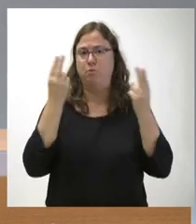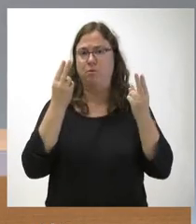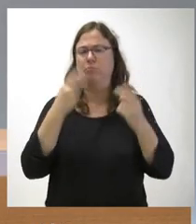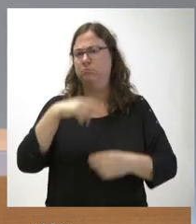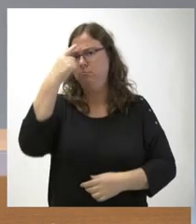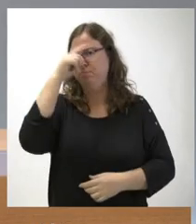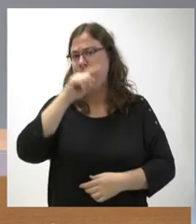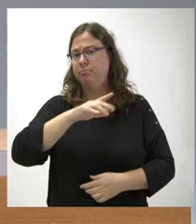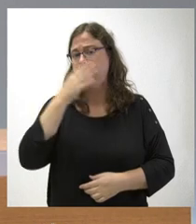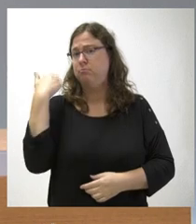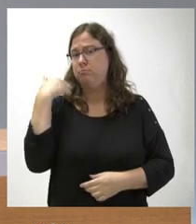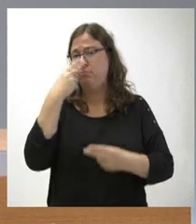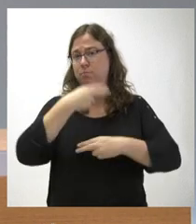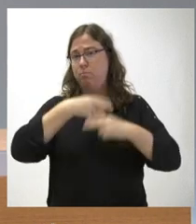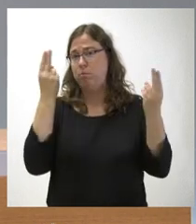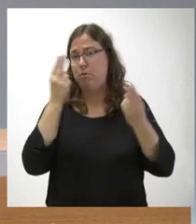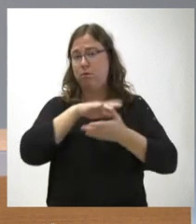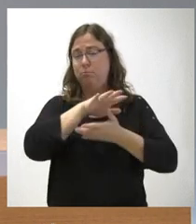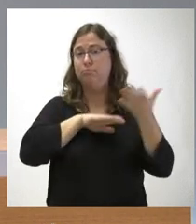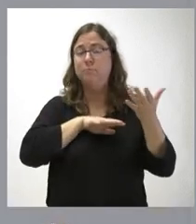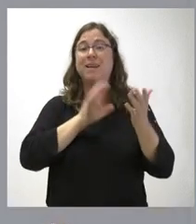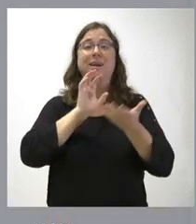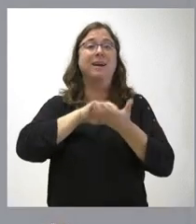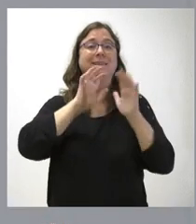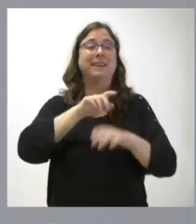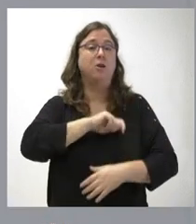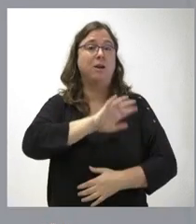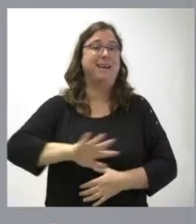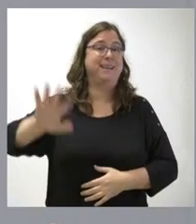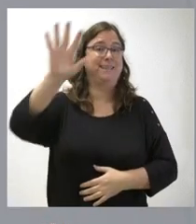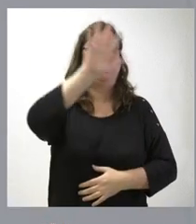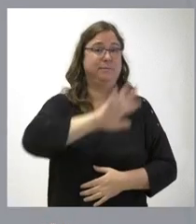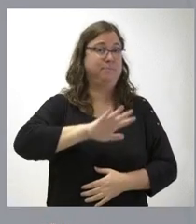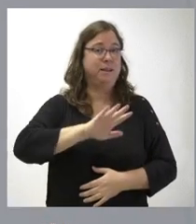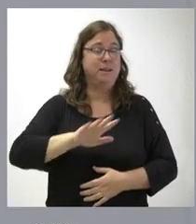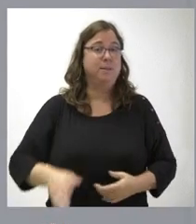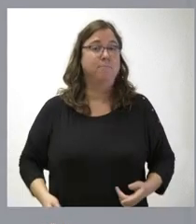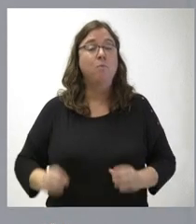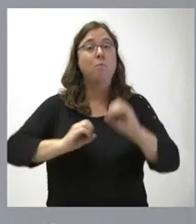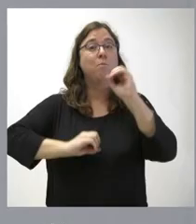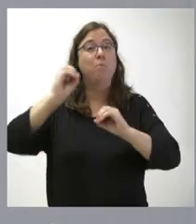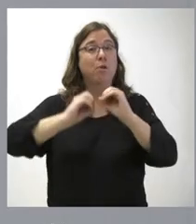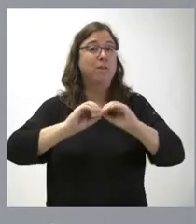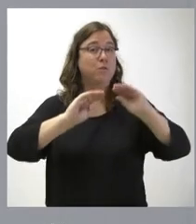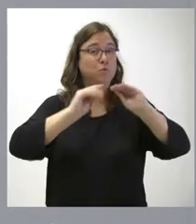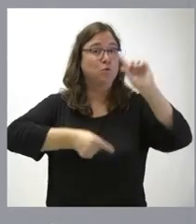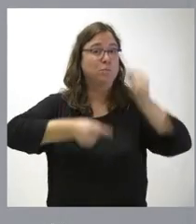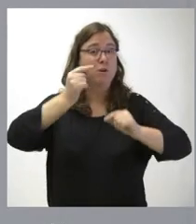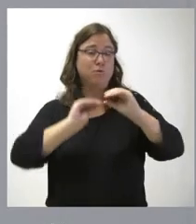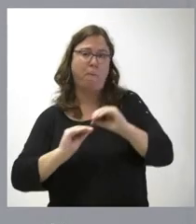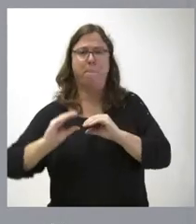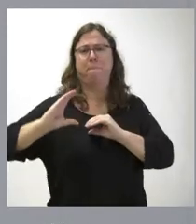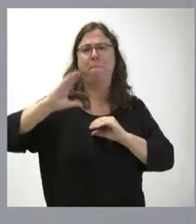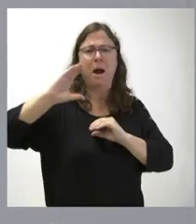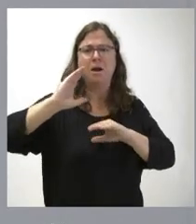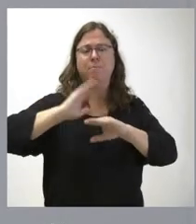edes publicó recientemente que Castilla es la comunidad Autónoma de España que más porcentaje de su presupuesto destina a las políticas sociales